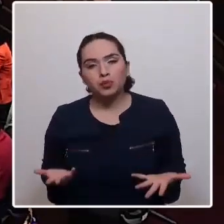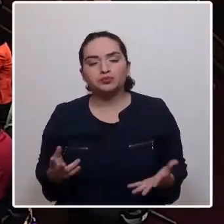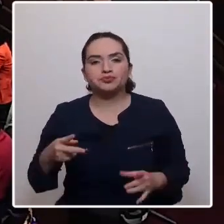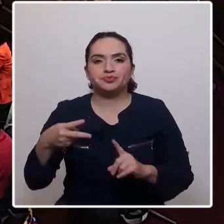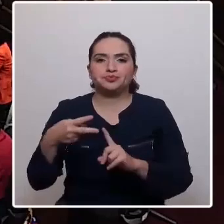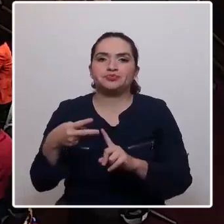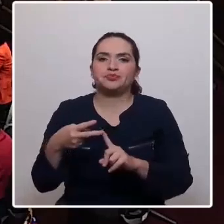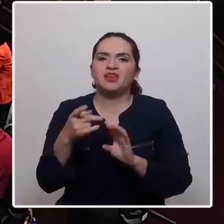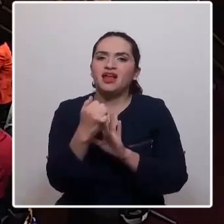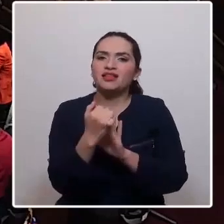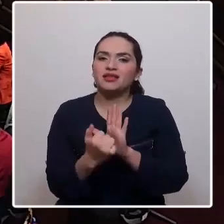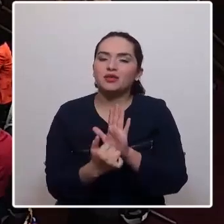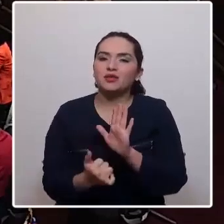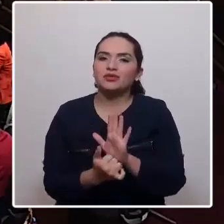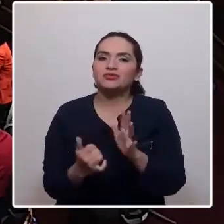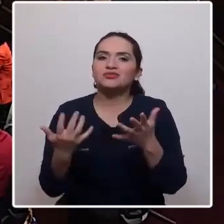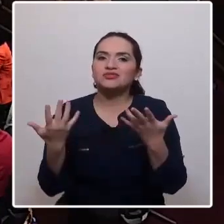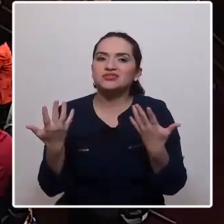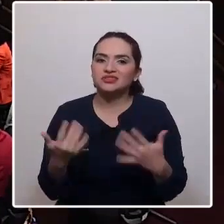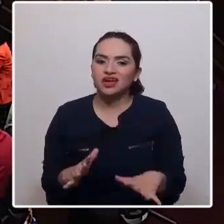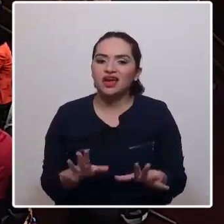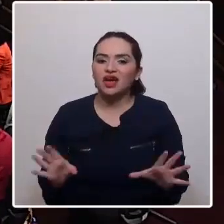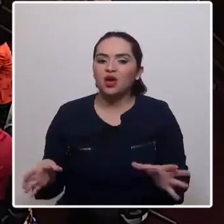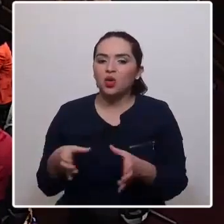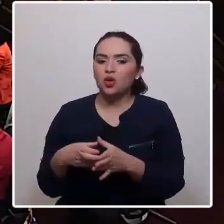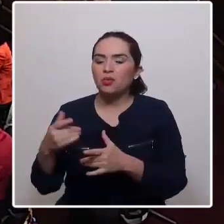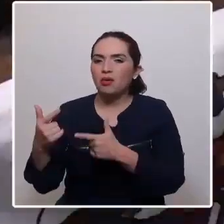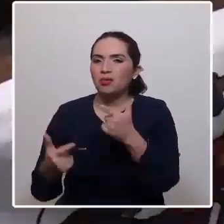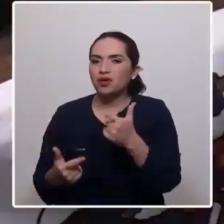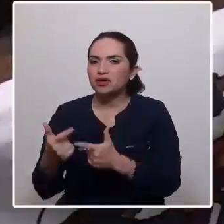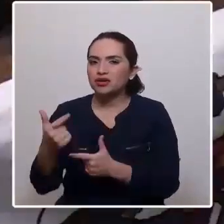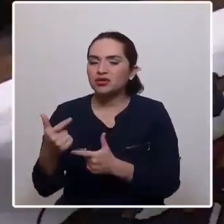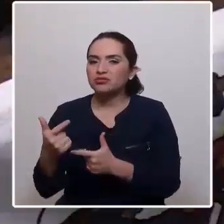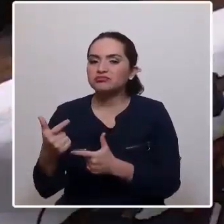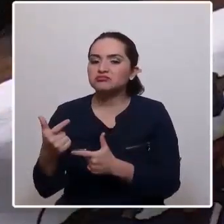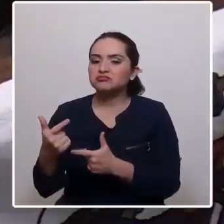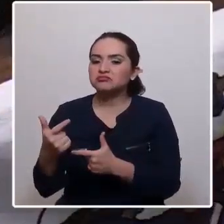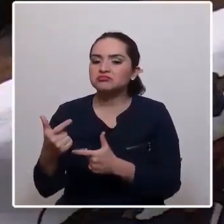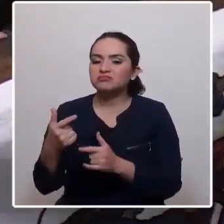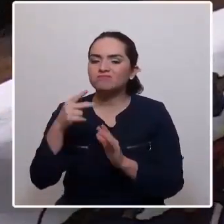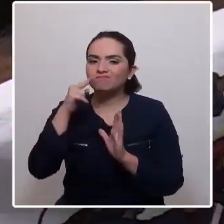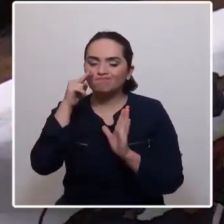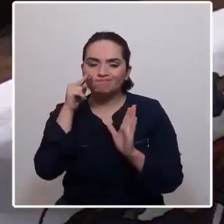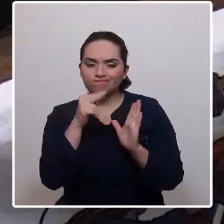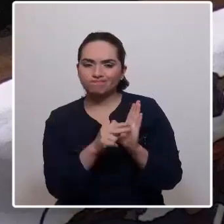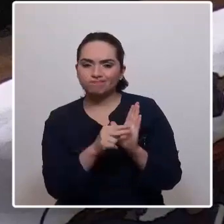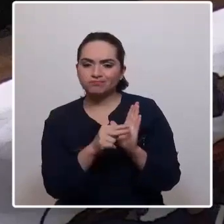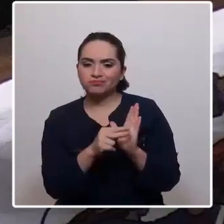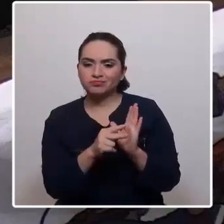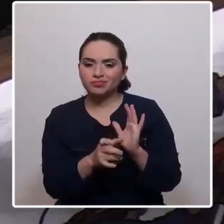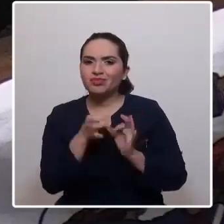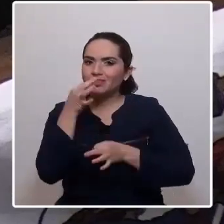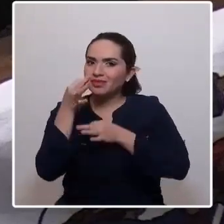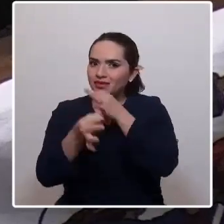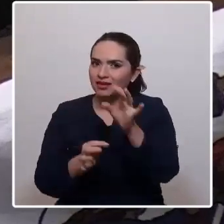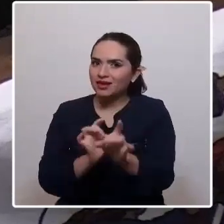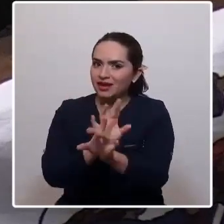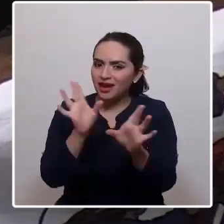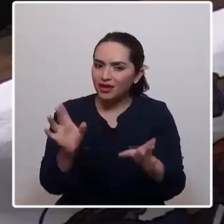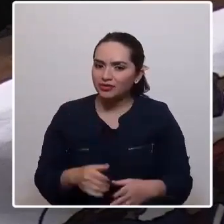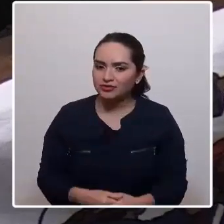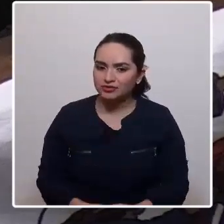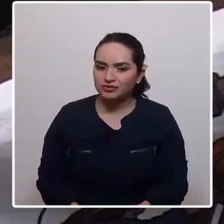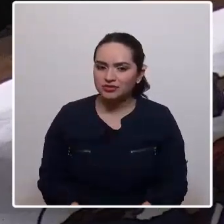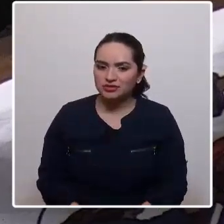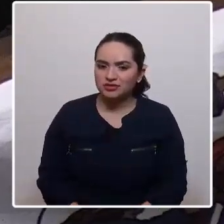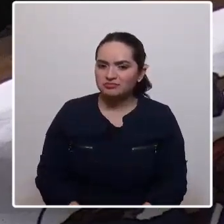son artículos que han sido visados por los partidos políticos y específicamente por eso son tan declarativos. No sé cuántas